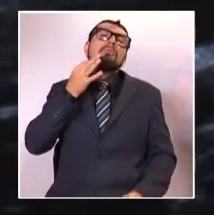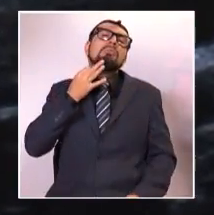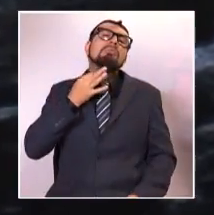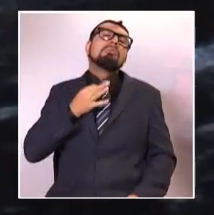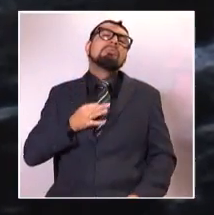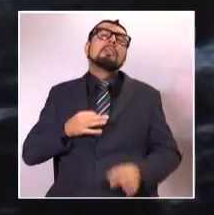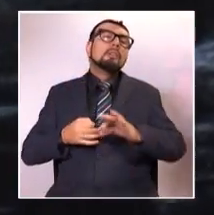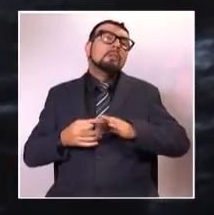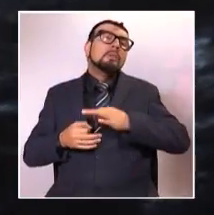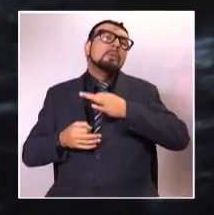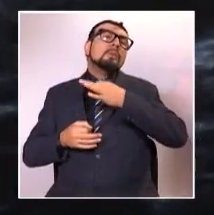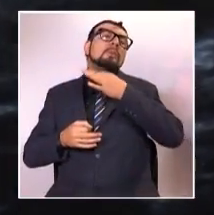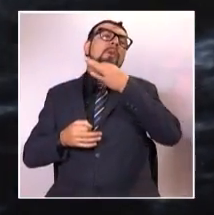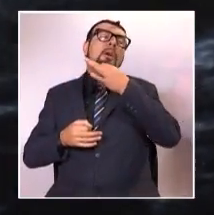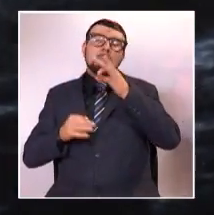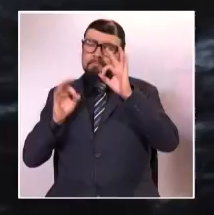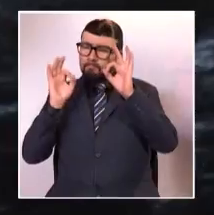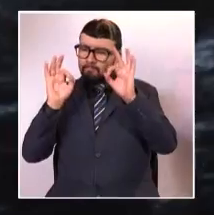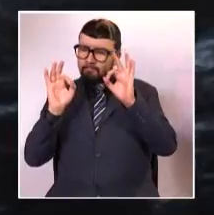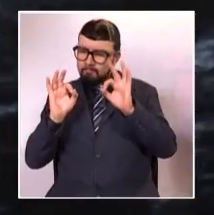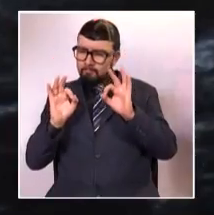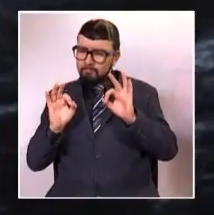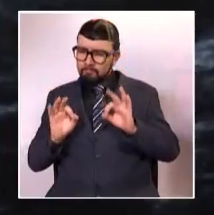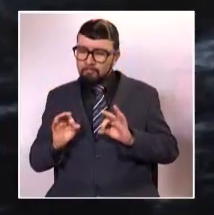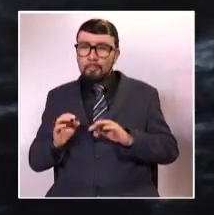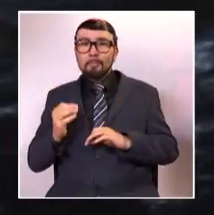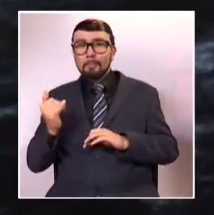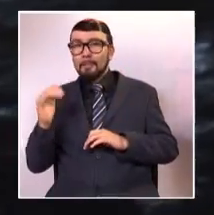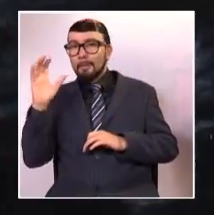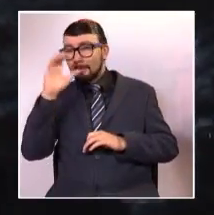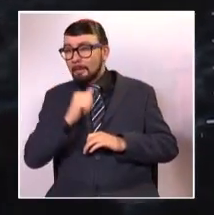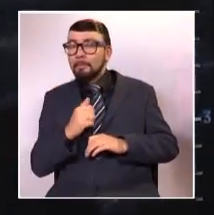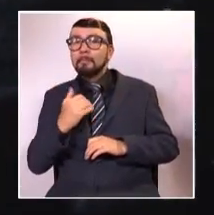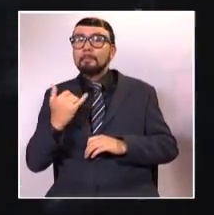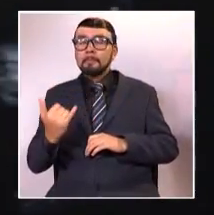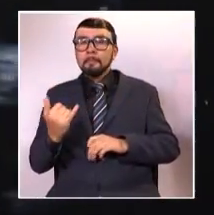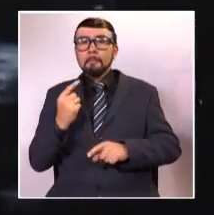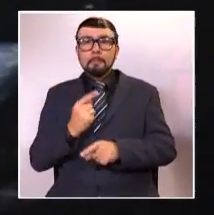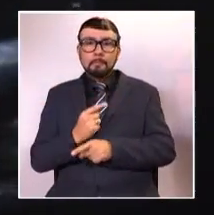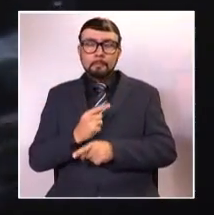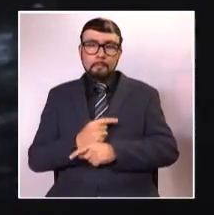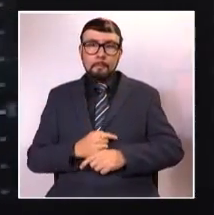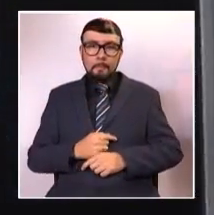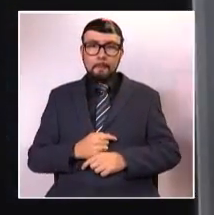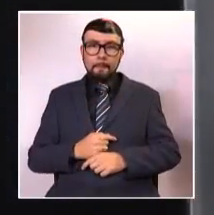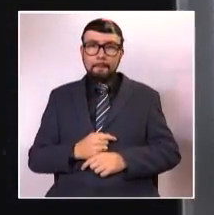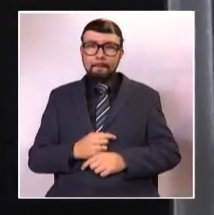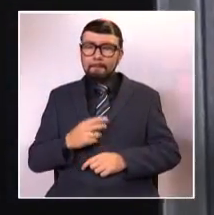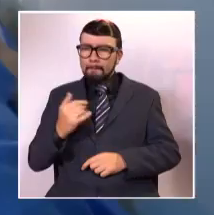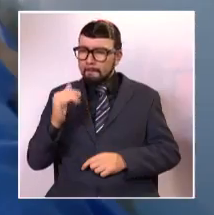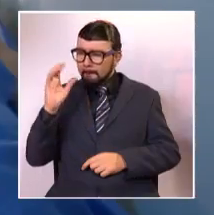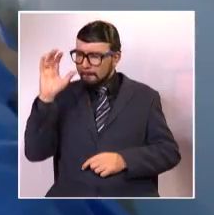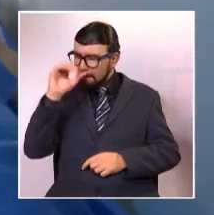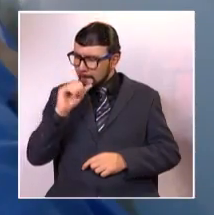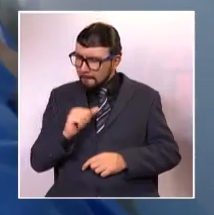carótida como la yugular, que apreciamos la arteria, la vemos pulsando.